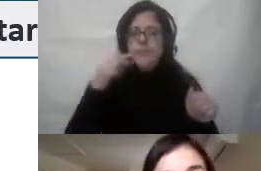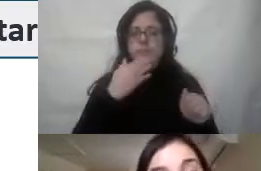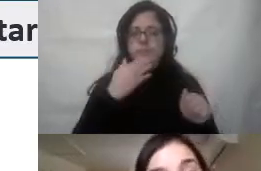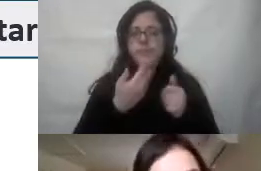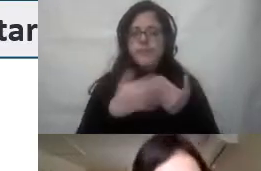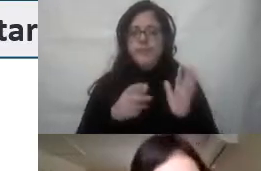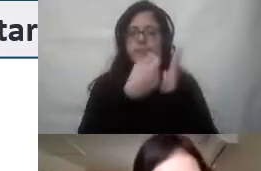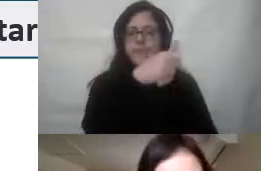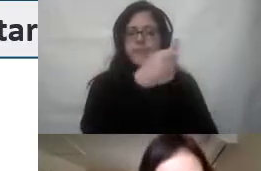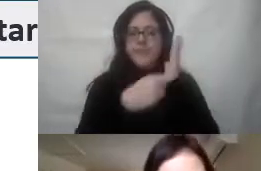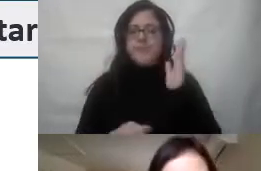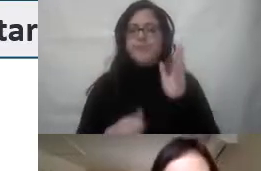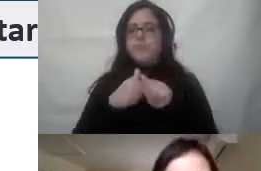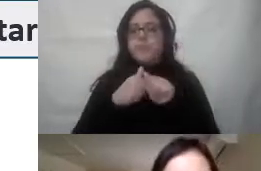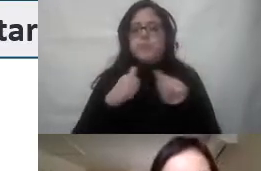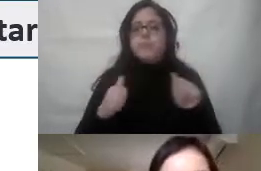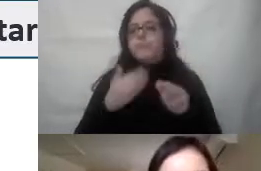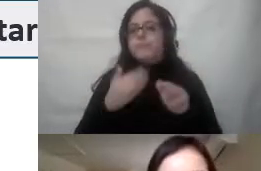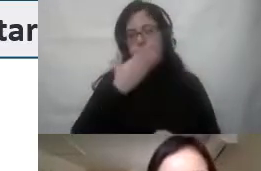evaluaciones tradicionales.